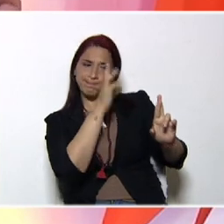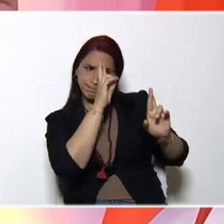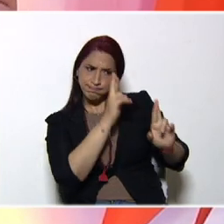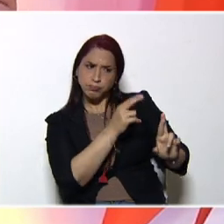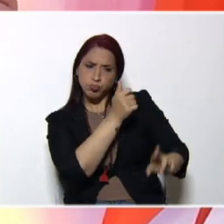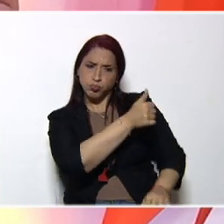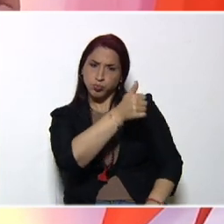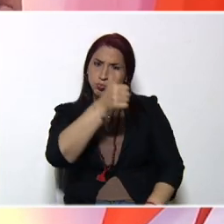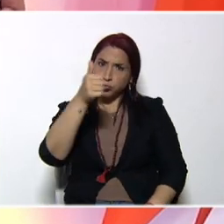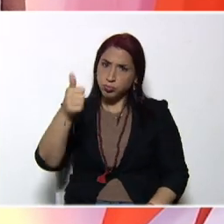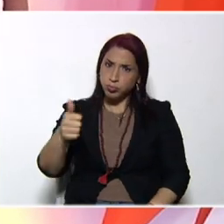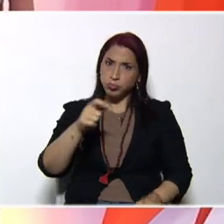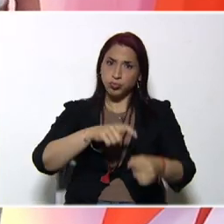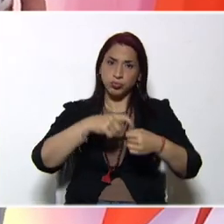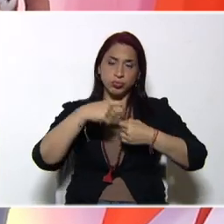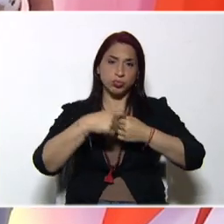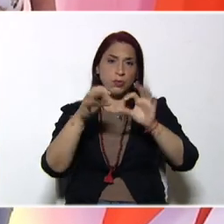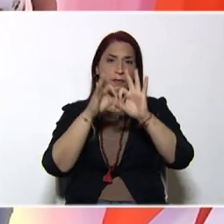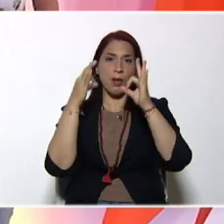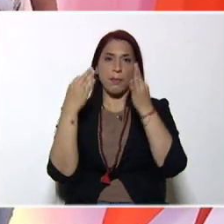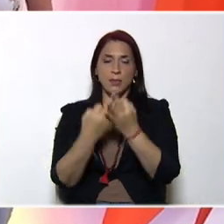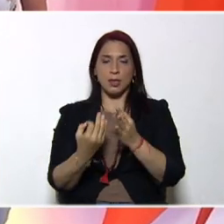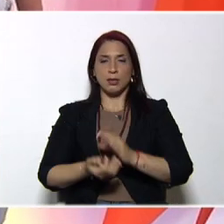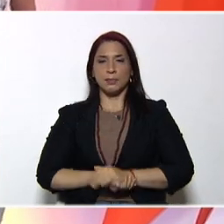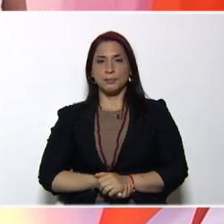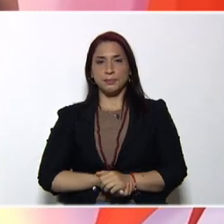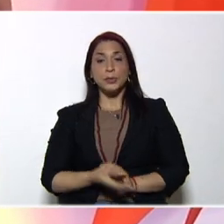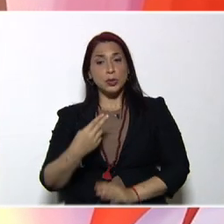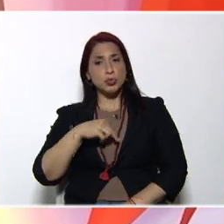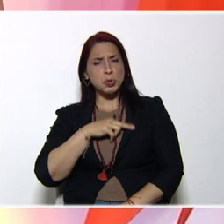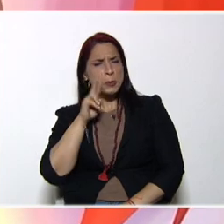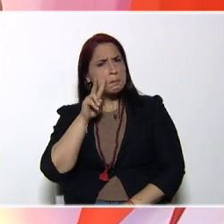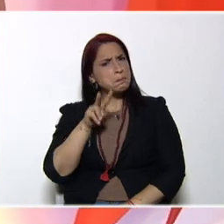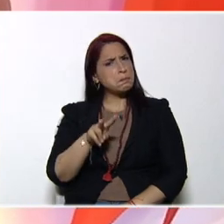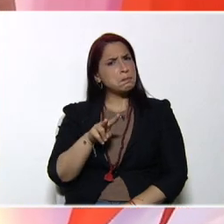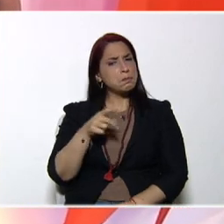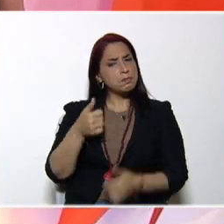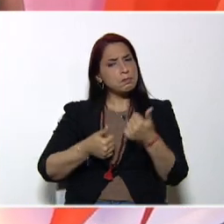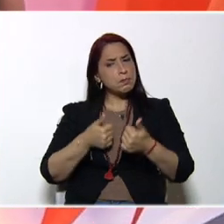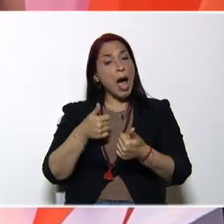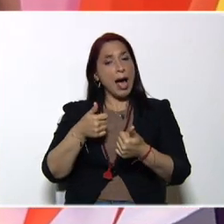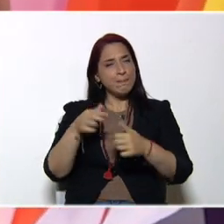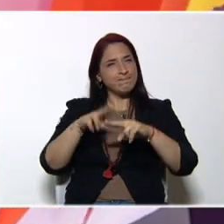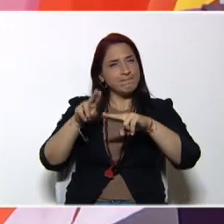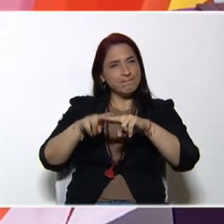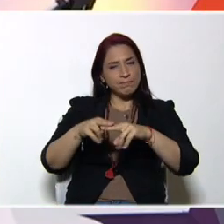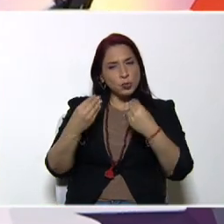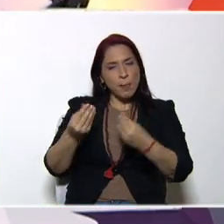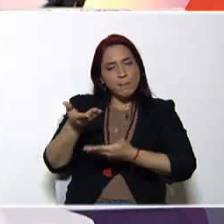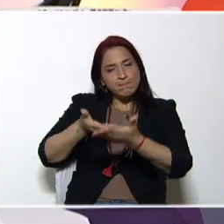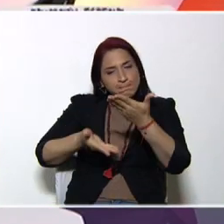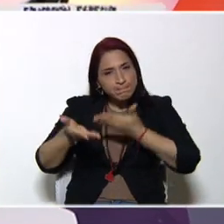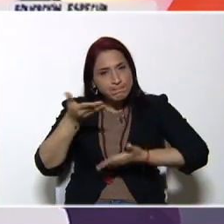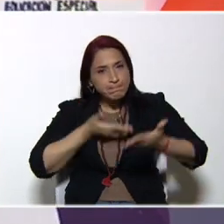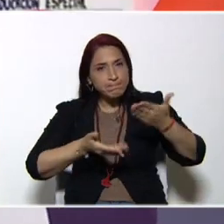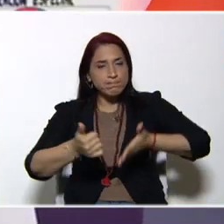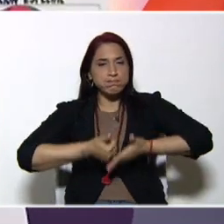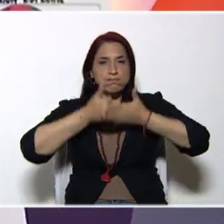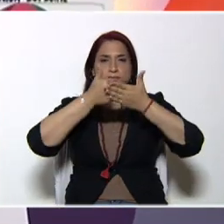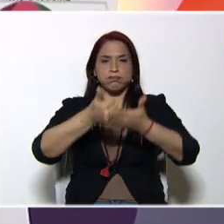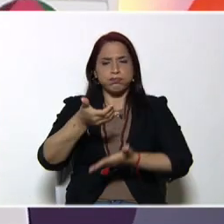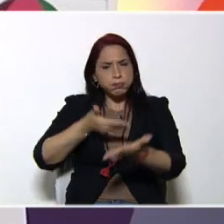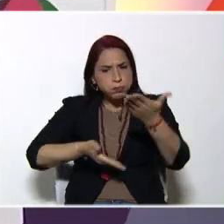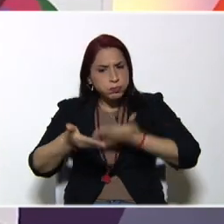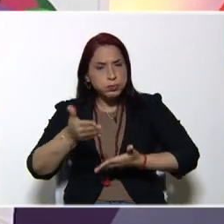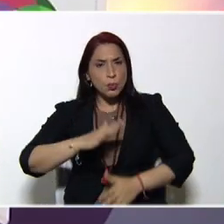cada uno de los miembros de esa familia. Nos vamos a dar cuenta de que ellos, a través de la cooperación, de la ayuda